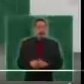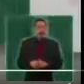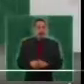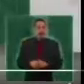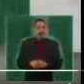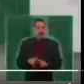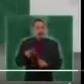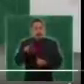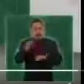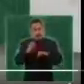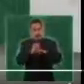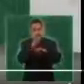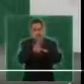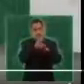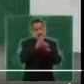18 estados